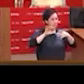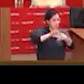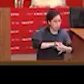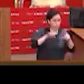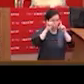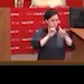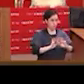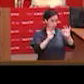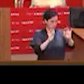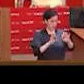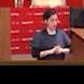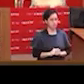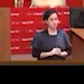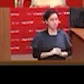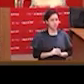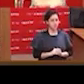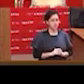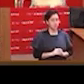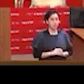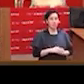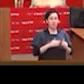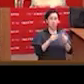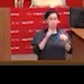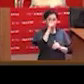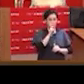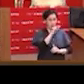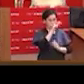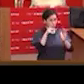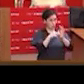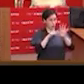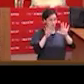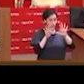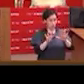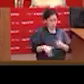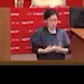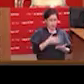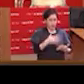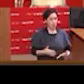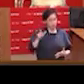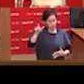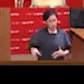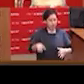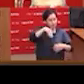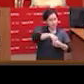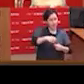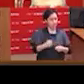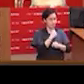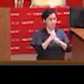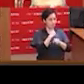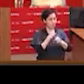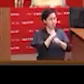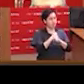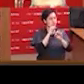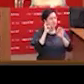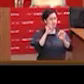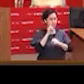especial y desde el año 2009 está trabajando en la en la en